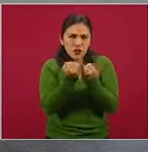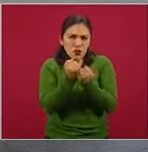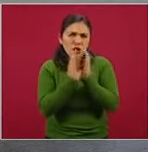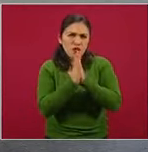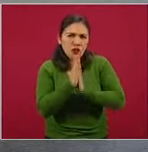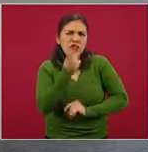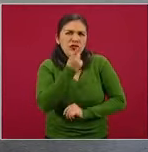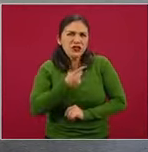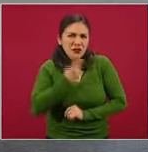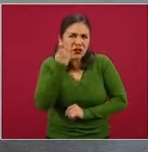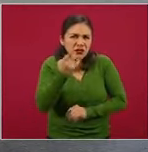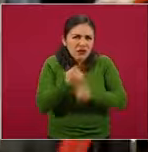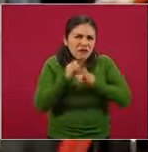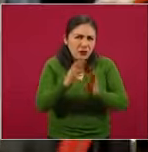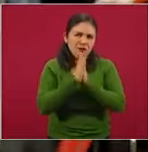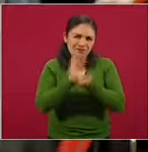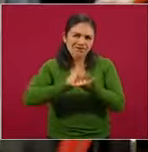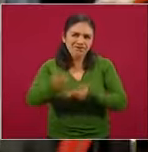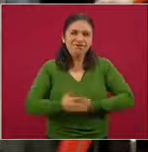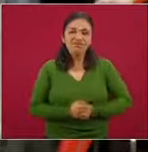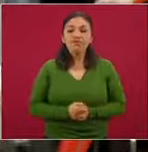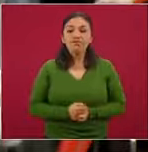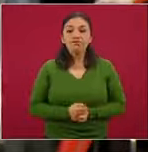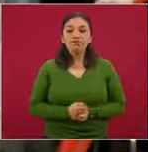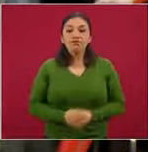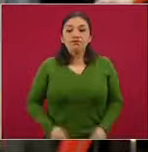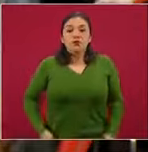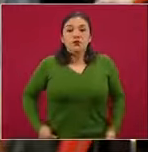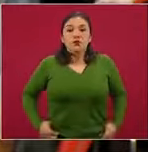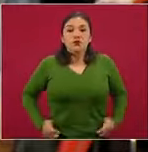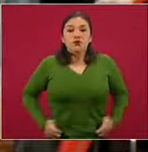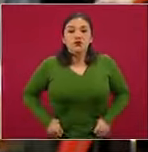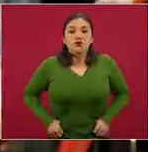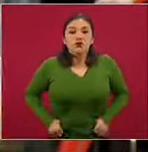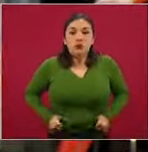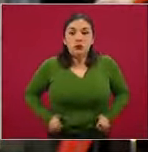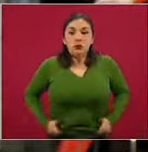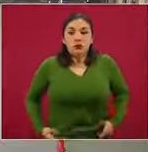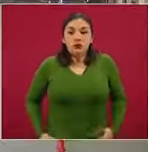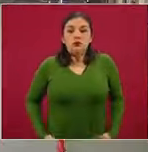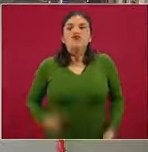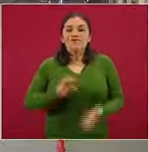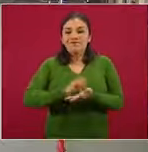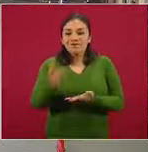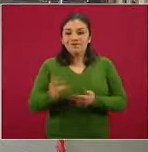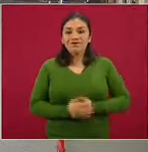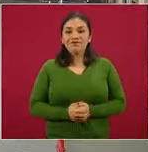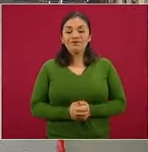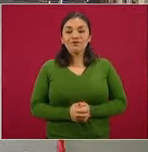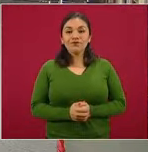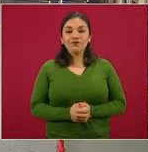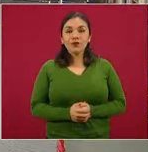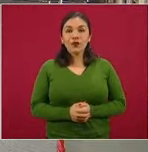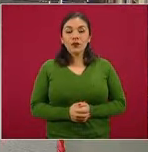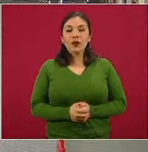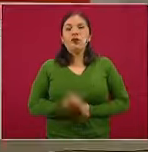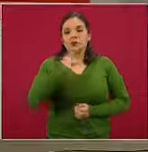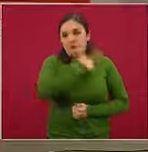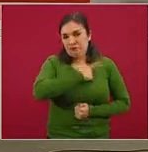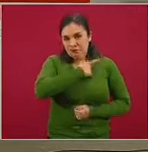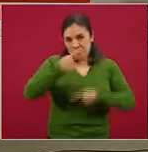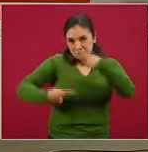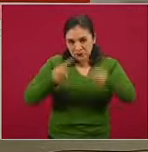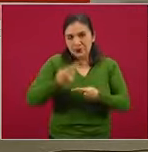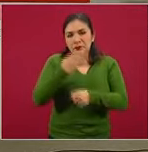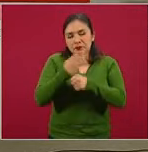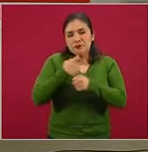también tener estos datos, se lo voy a agradecer mucho. Gracias. Con mucho gusto. Gracias, Araceli, por estas preguntas. Vamos